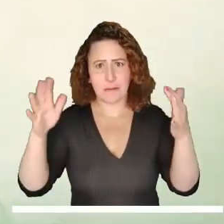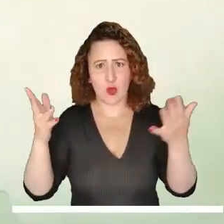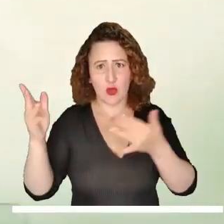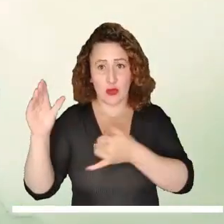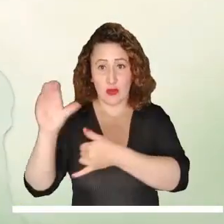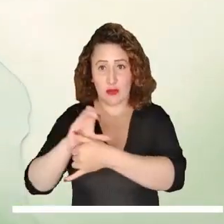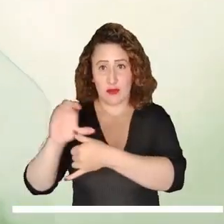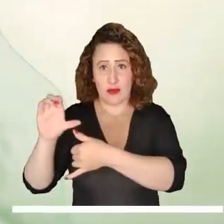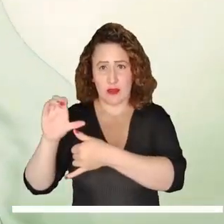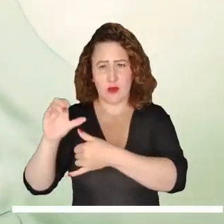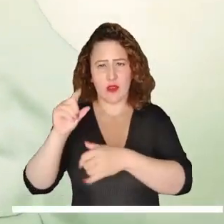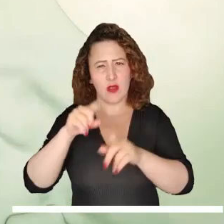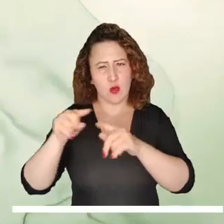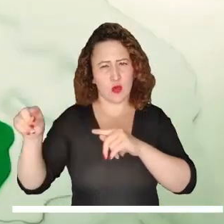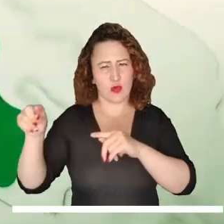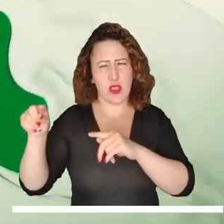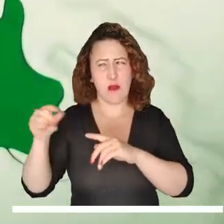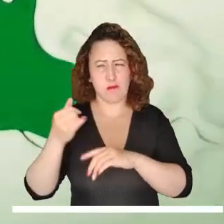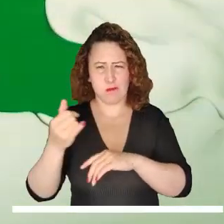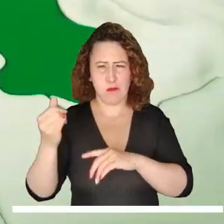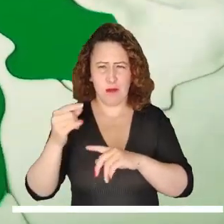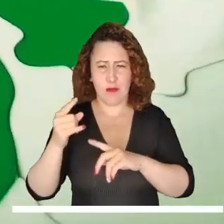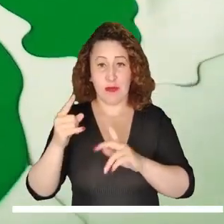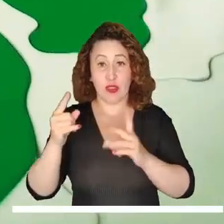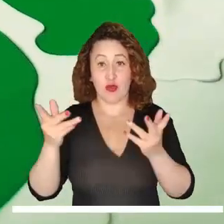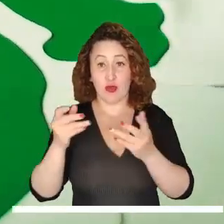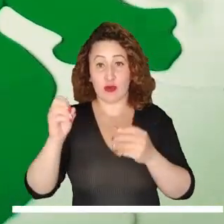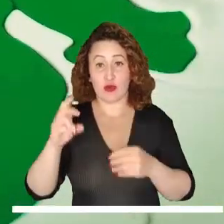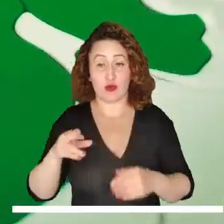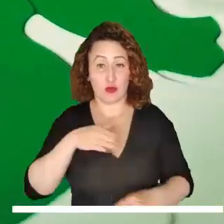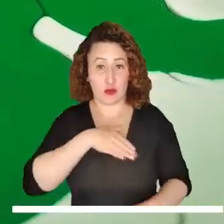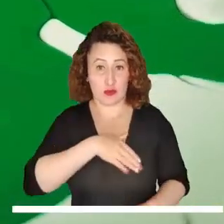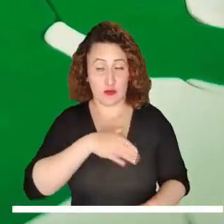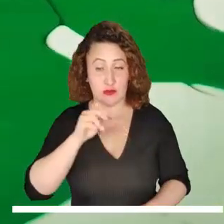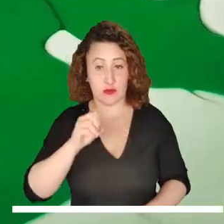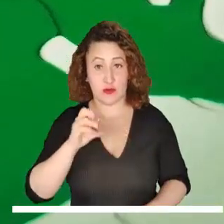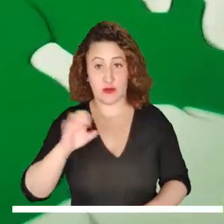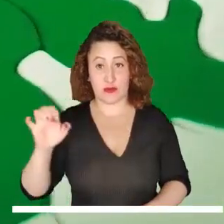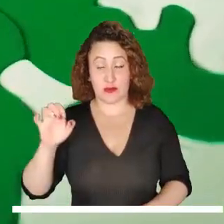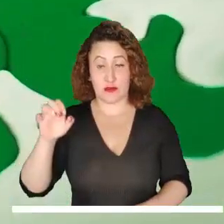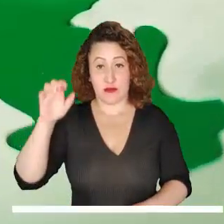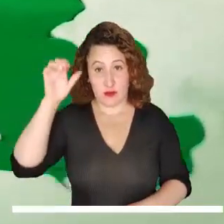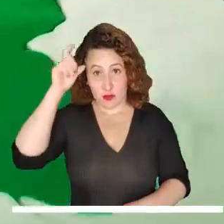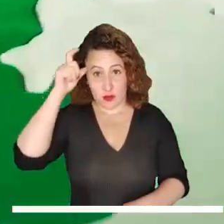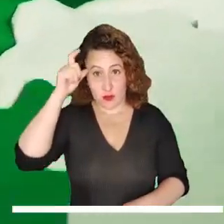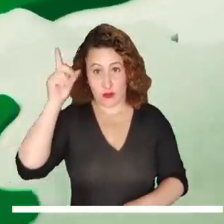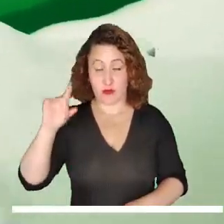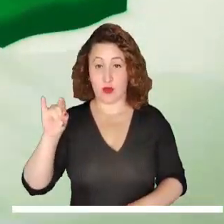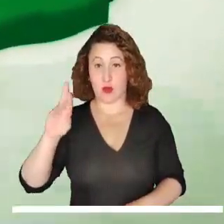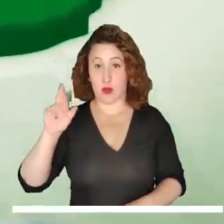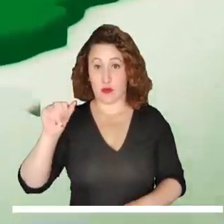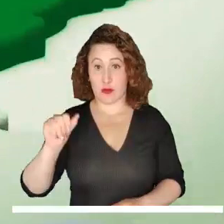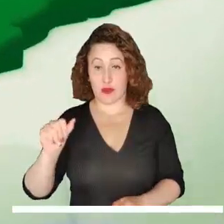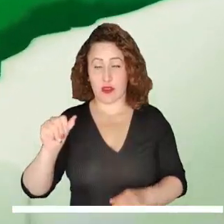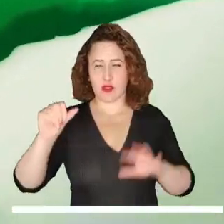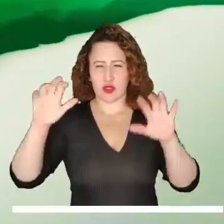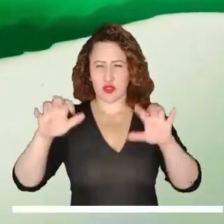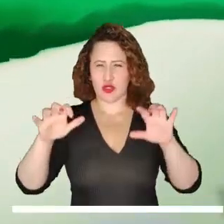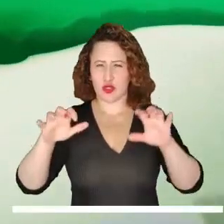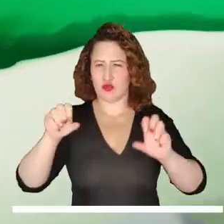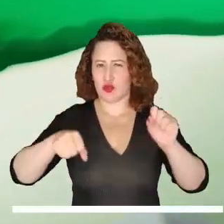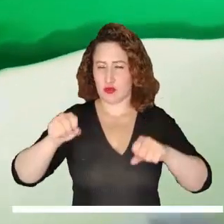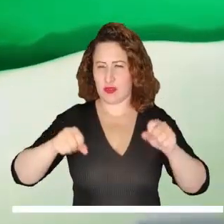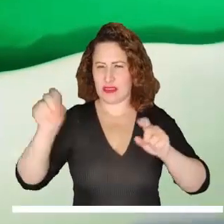se espera en el Caribe podría experimentar algunas excepciones en el sur de Bolívar, suroeste de Córdoba y zonas de